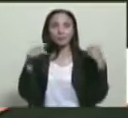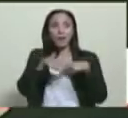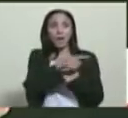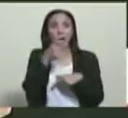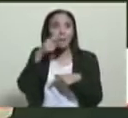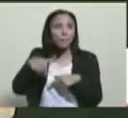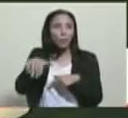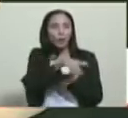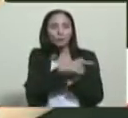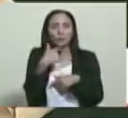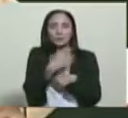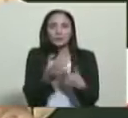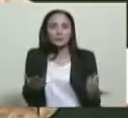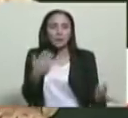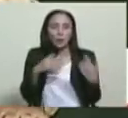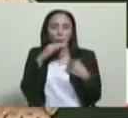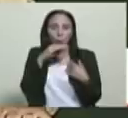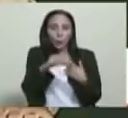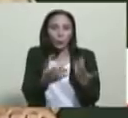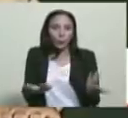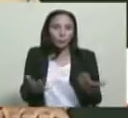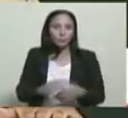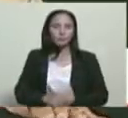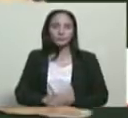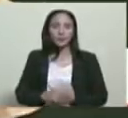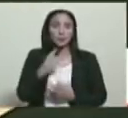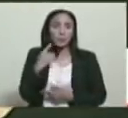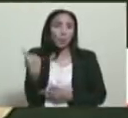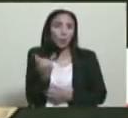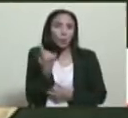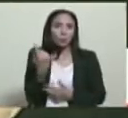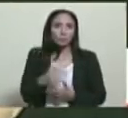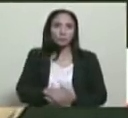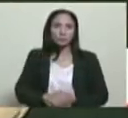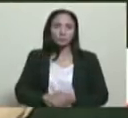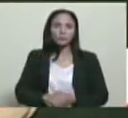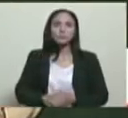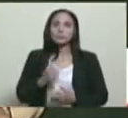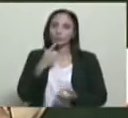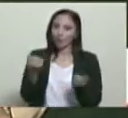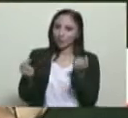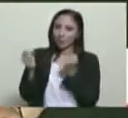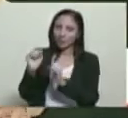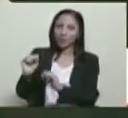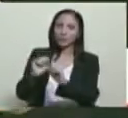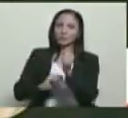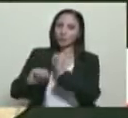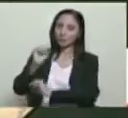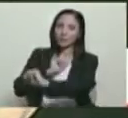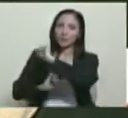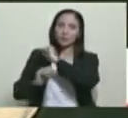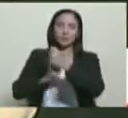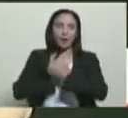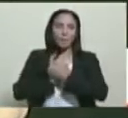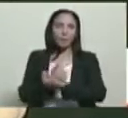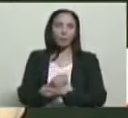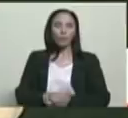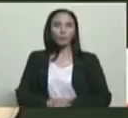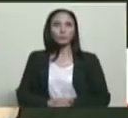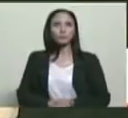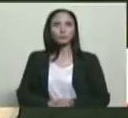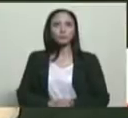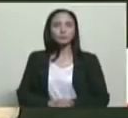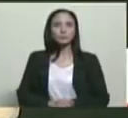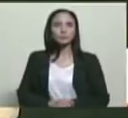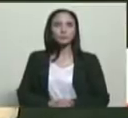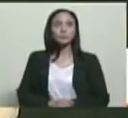huérfano. Esa es la verdad. Por eso tenemos que defender la patria con amor. Hoy el